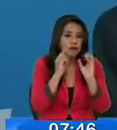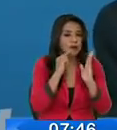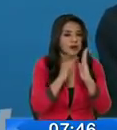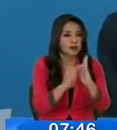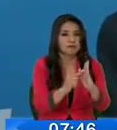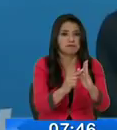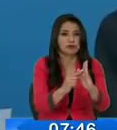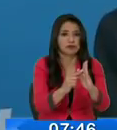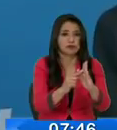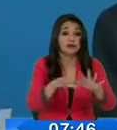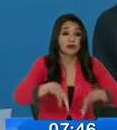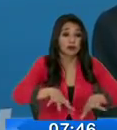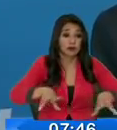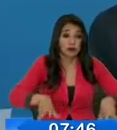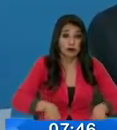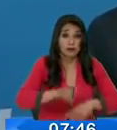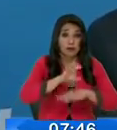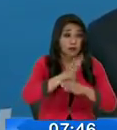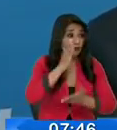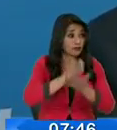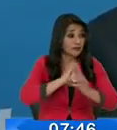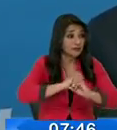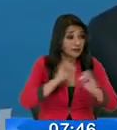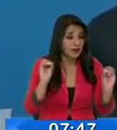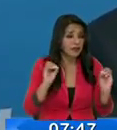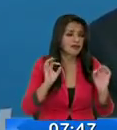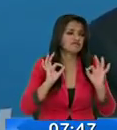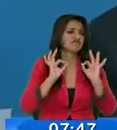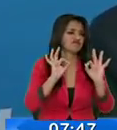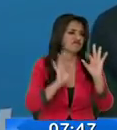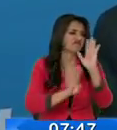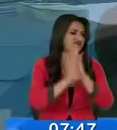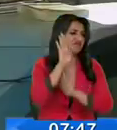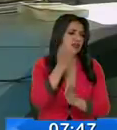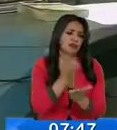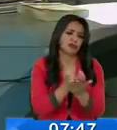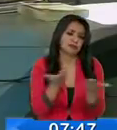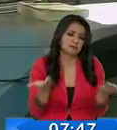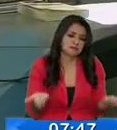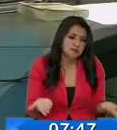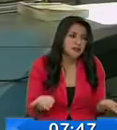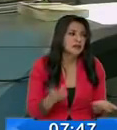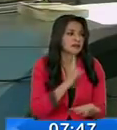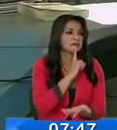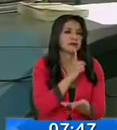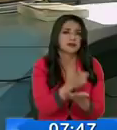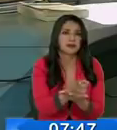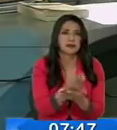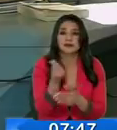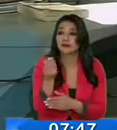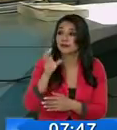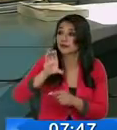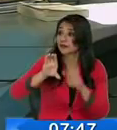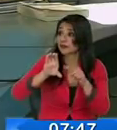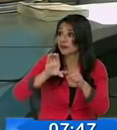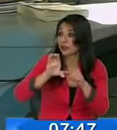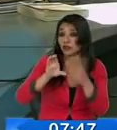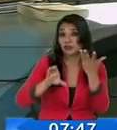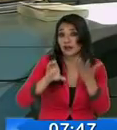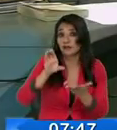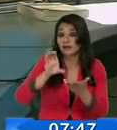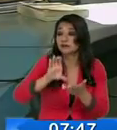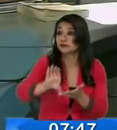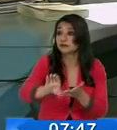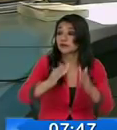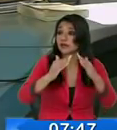permitido el asalto al país, estaríamos en mejores condiciones económicas. Es que no, frente mejor, a una realidad es que tan lacerante. A lo mejor ese dinero ya vemos que ha estado en la